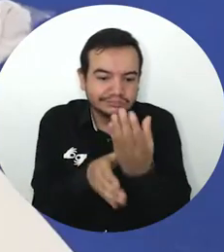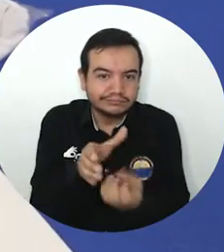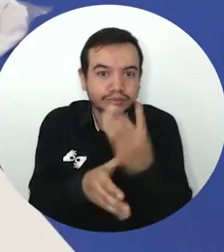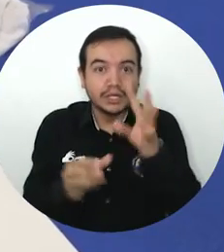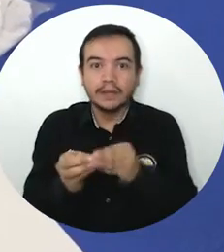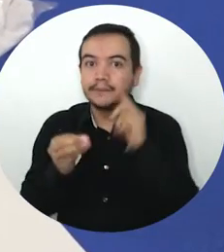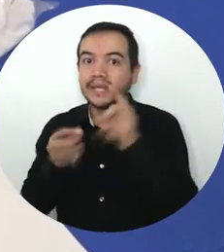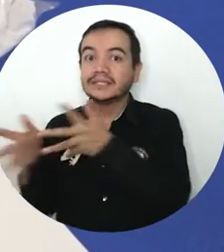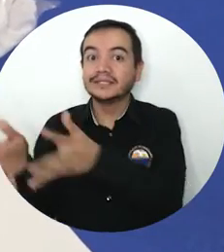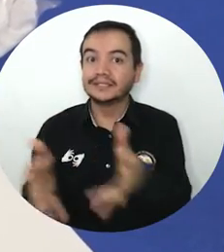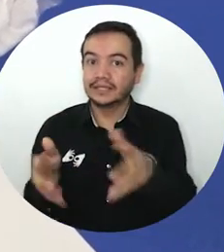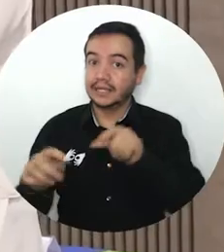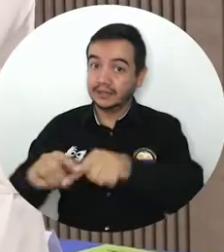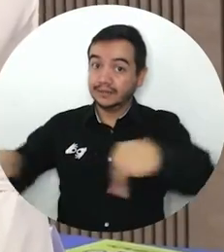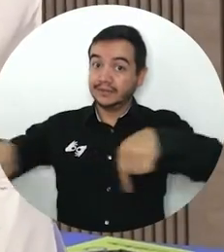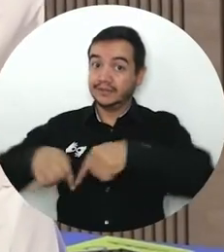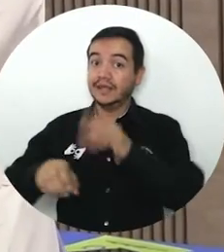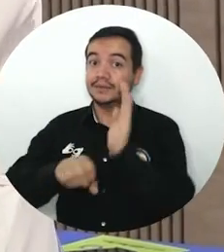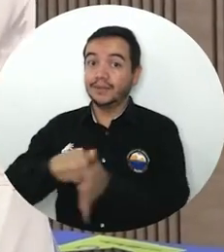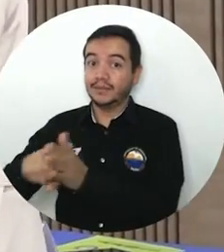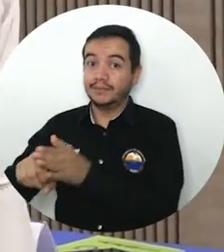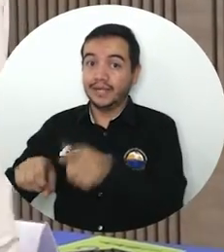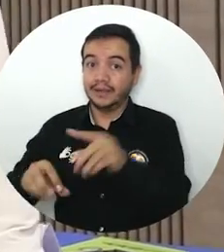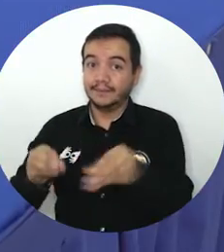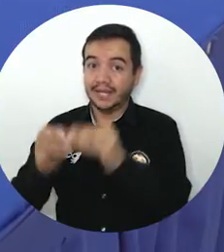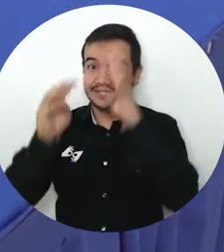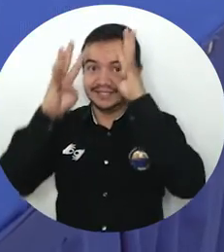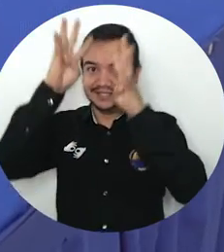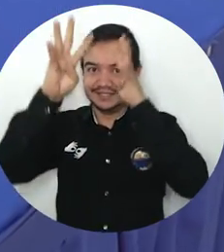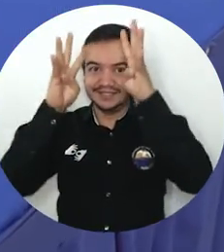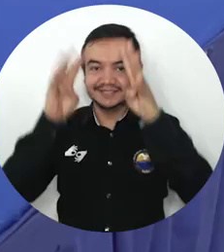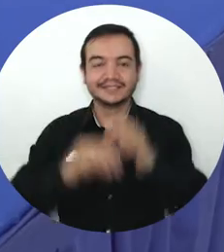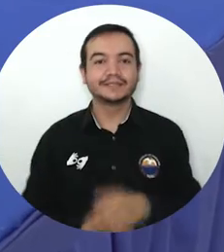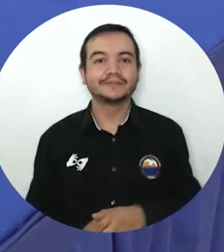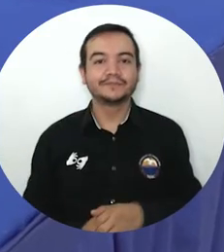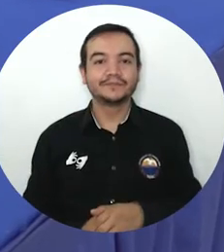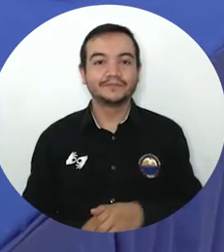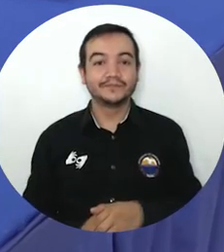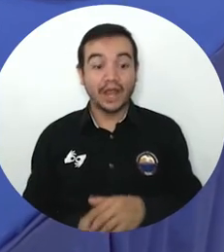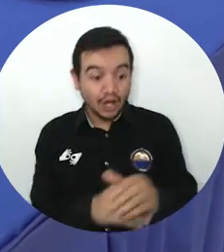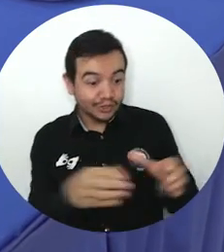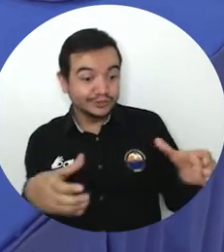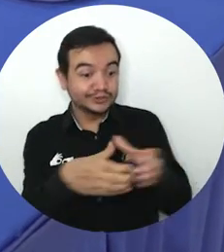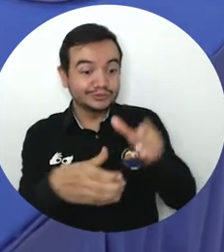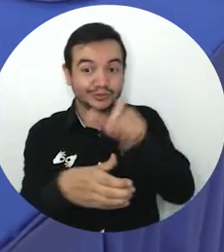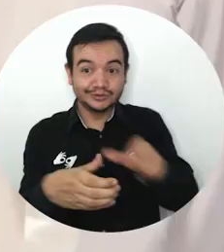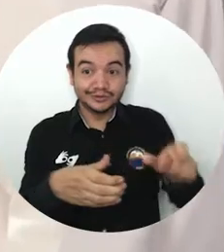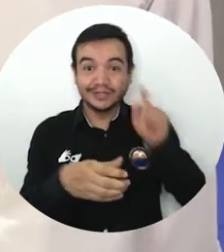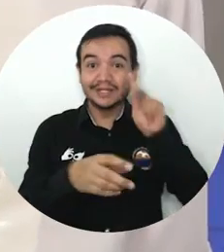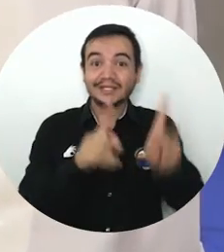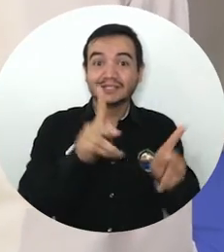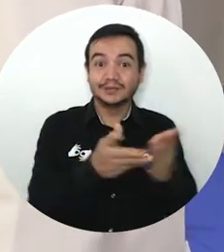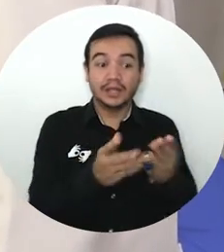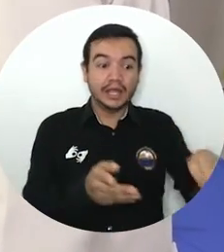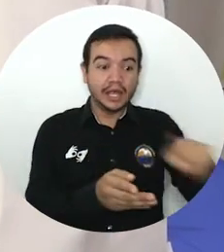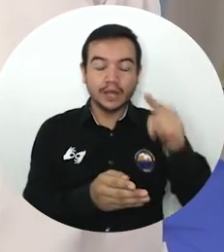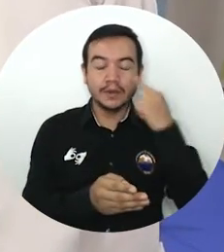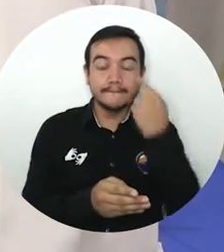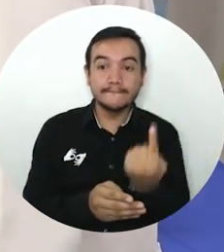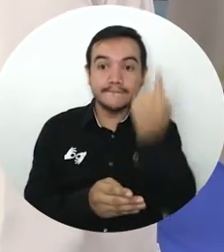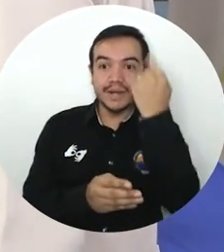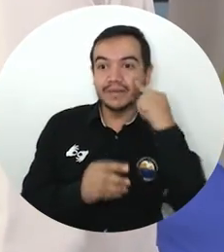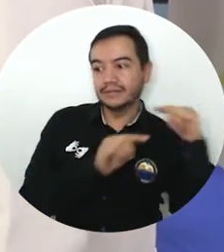de enseñanza como lo es nuestro Laboratorio de Gastronomía e Innovación. El grupo de universitarios es el primero en estrenar este espacio donde